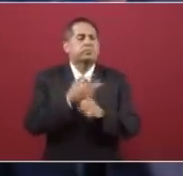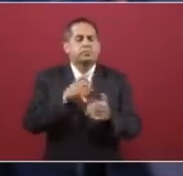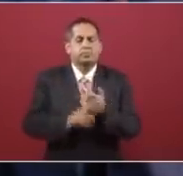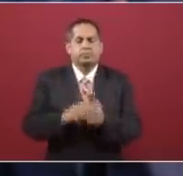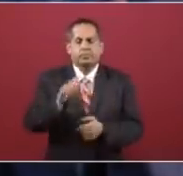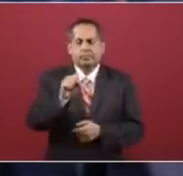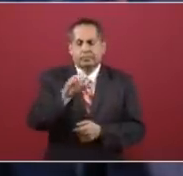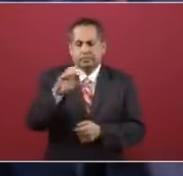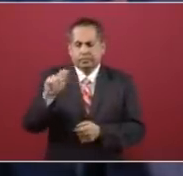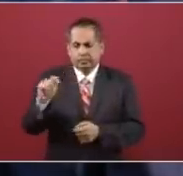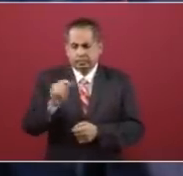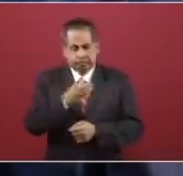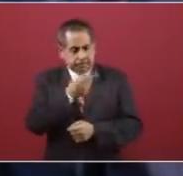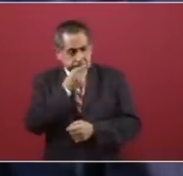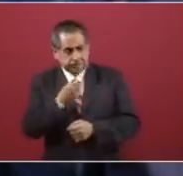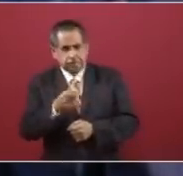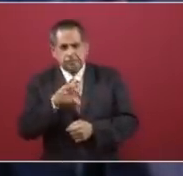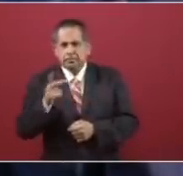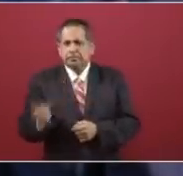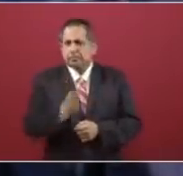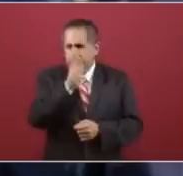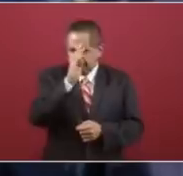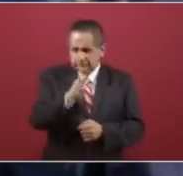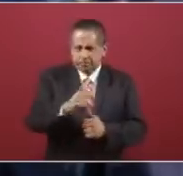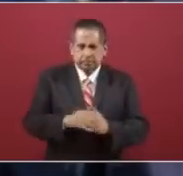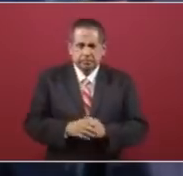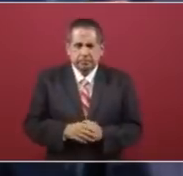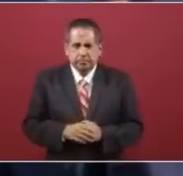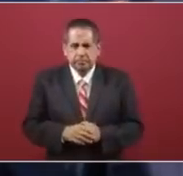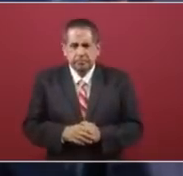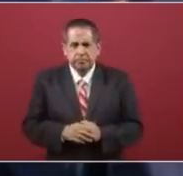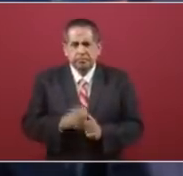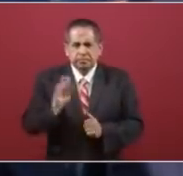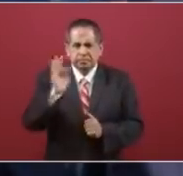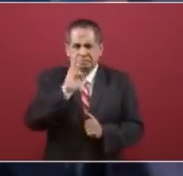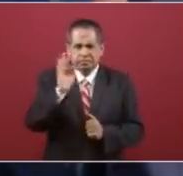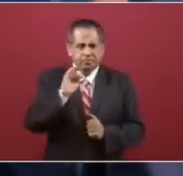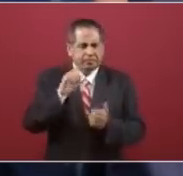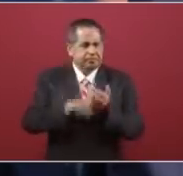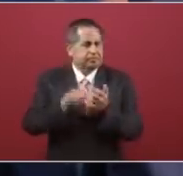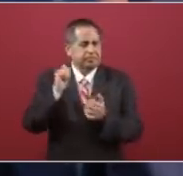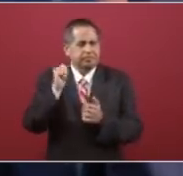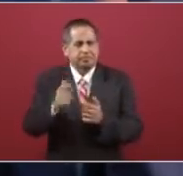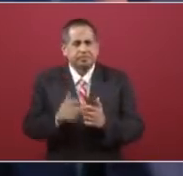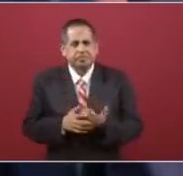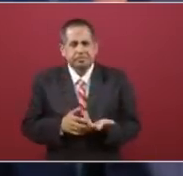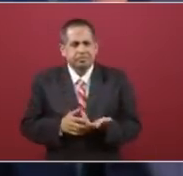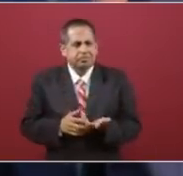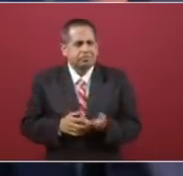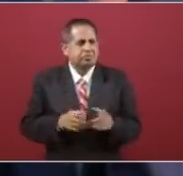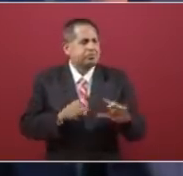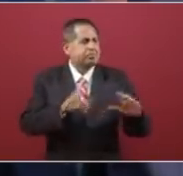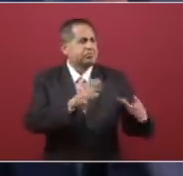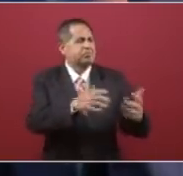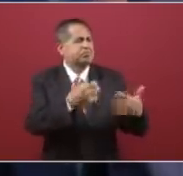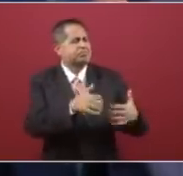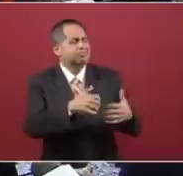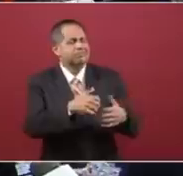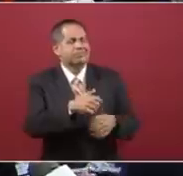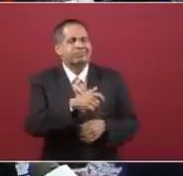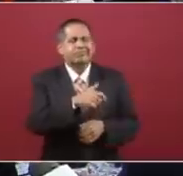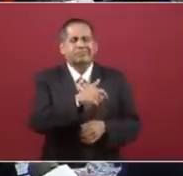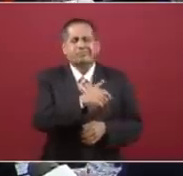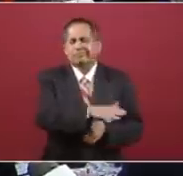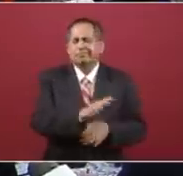Comunicaciones y Transportes. La pregunta es eh si hay una especie de desprecio por